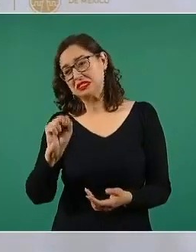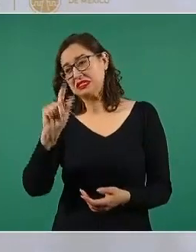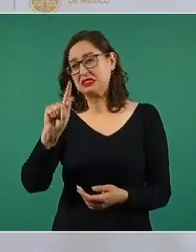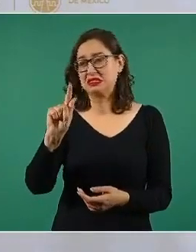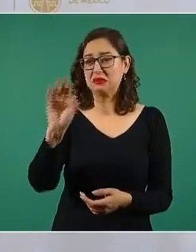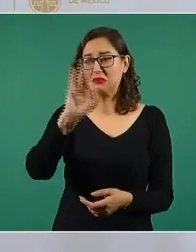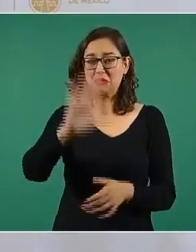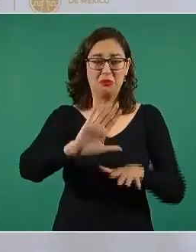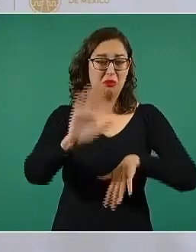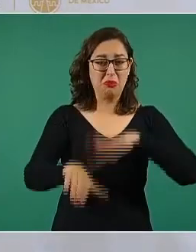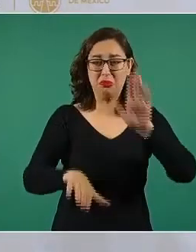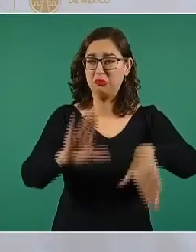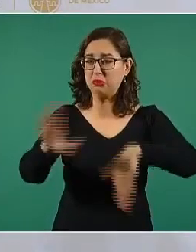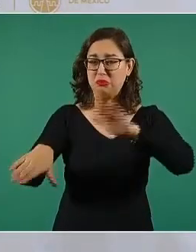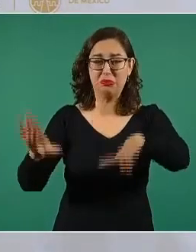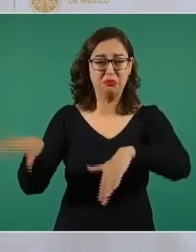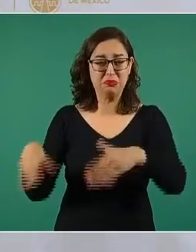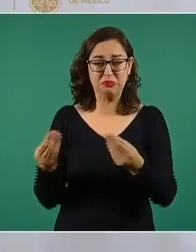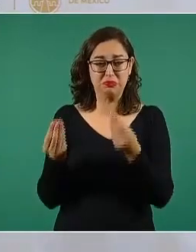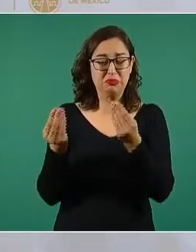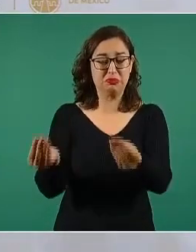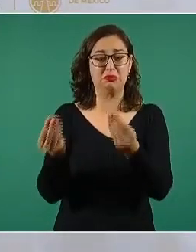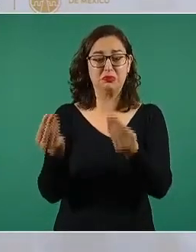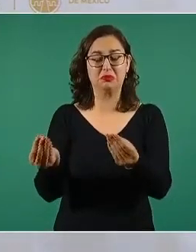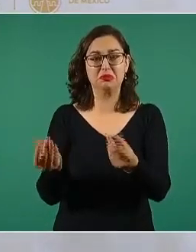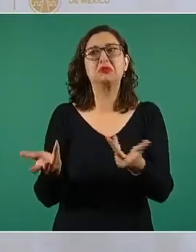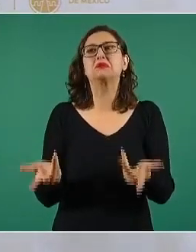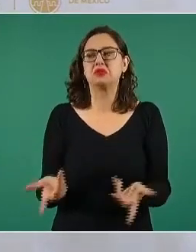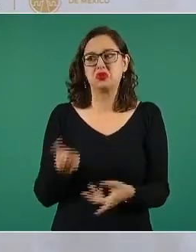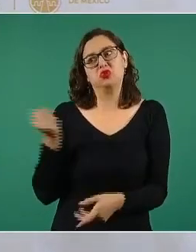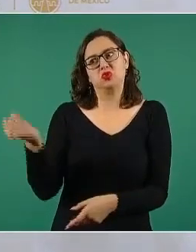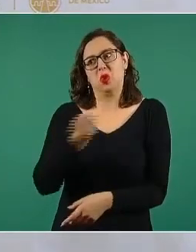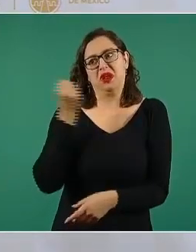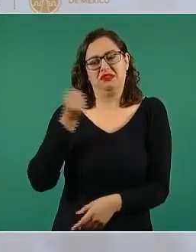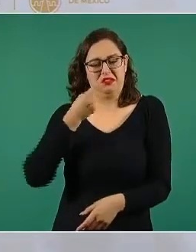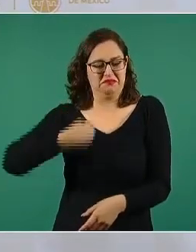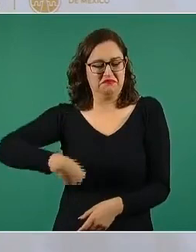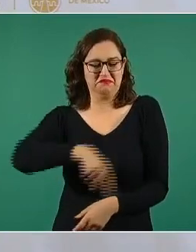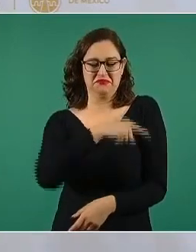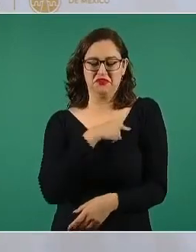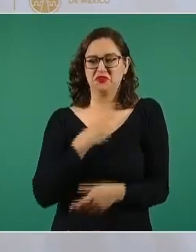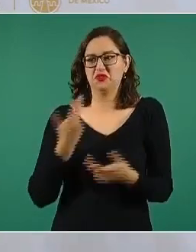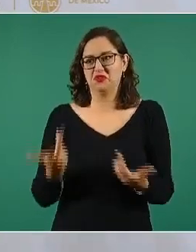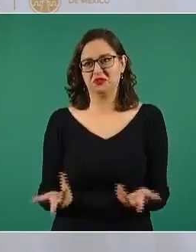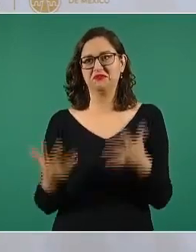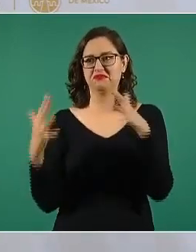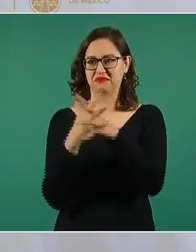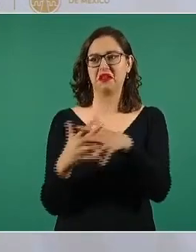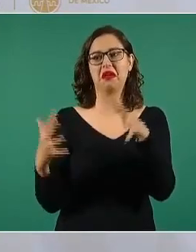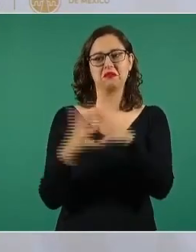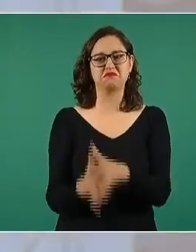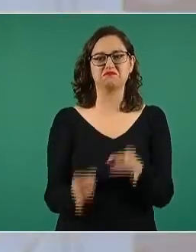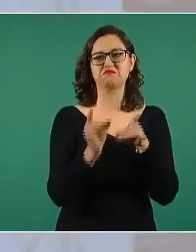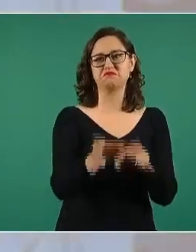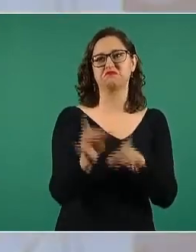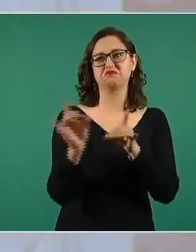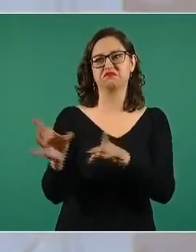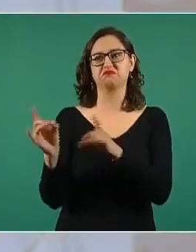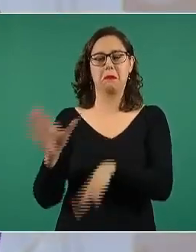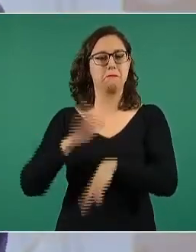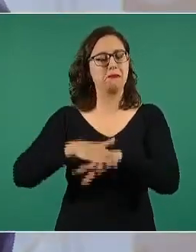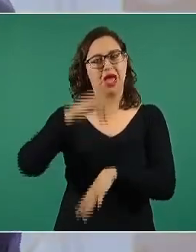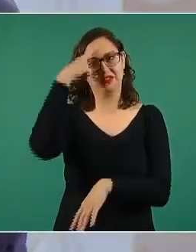tierra, lo cual mucho nos ayudó para hacer la guerra y fue